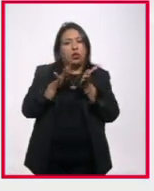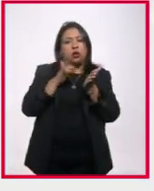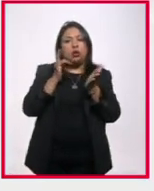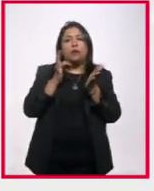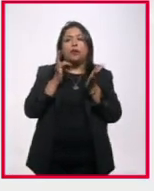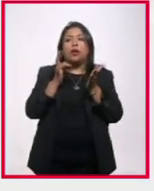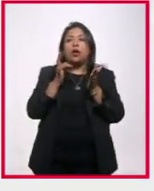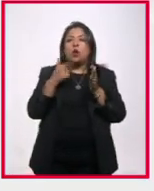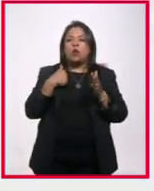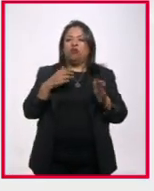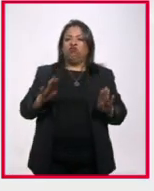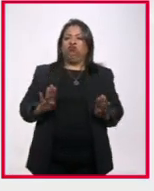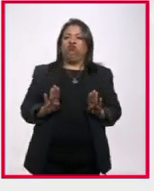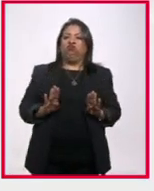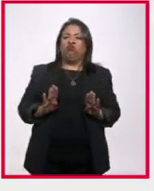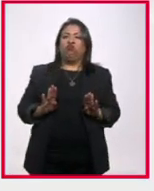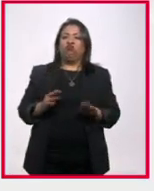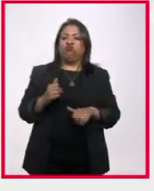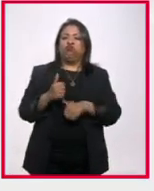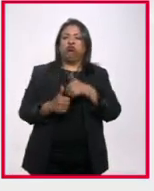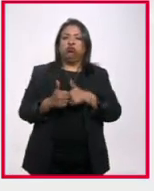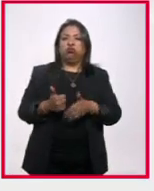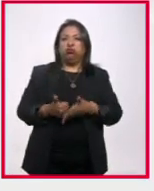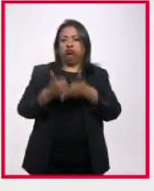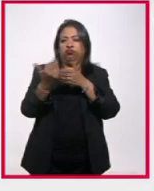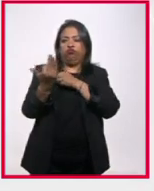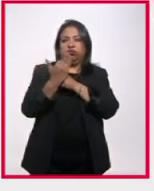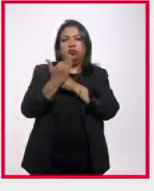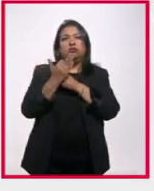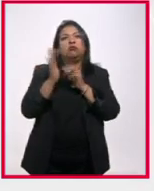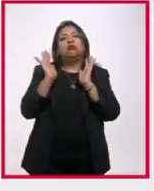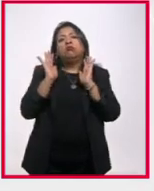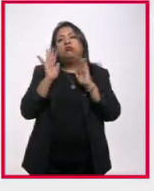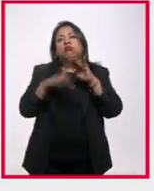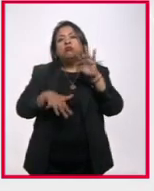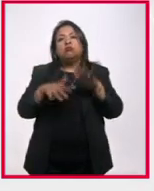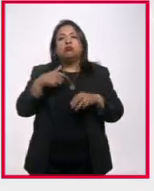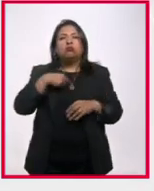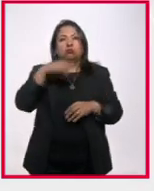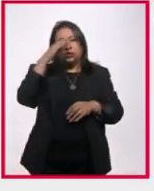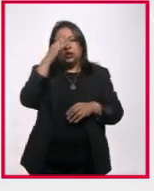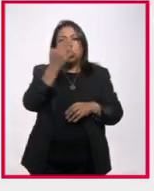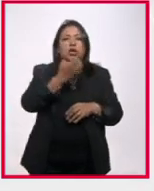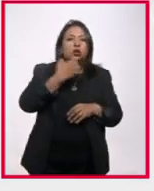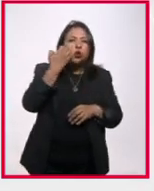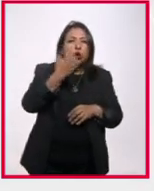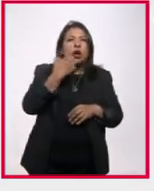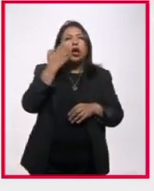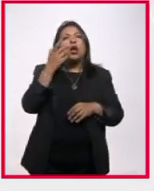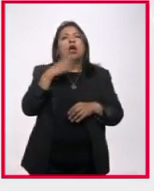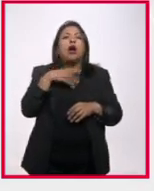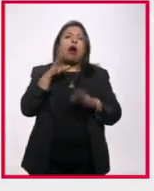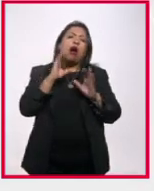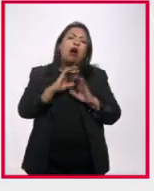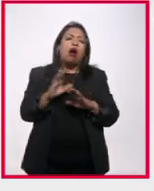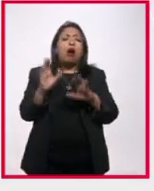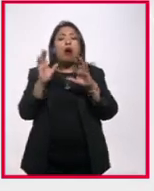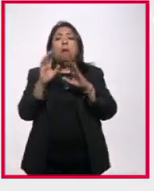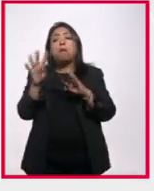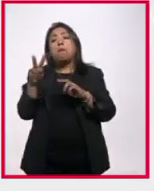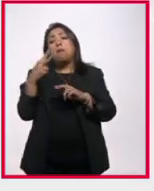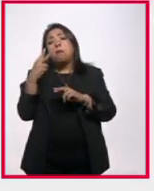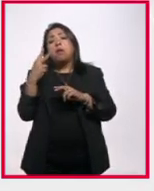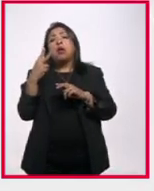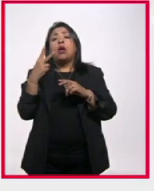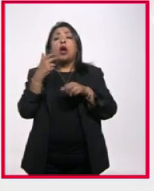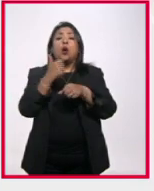Te forjan un carácter. Normalmente, pues, uno puede, estando en la escuela, ir y haces tus recitales y pues te va a ver tu